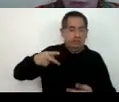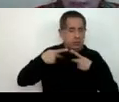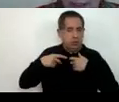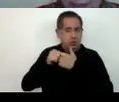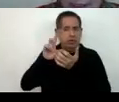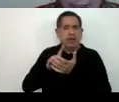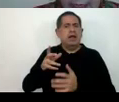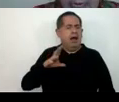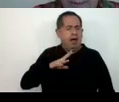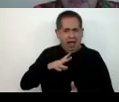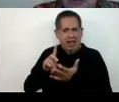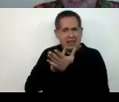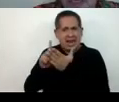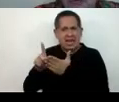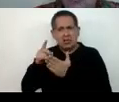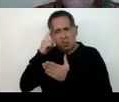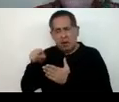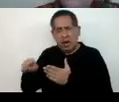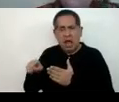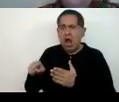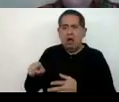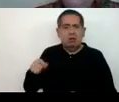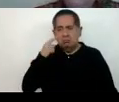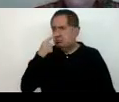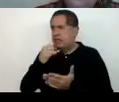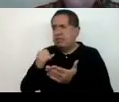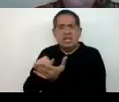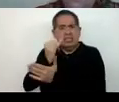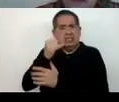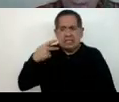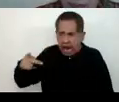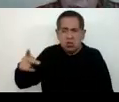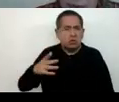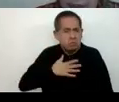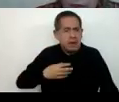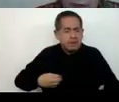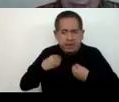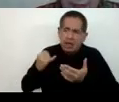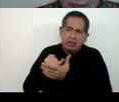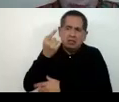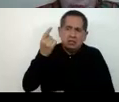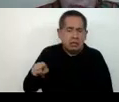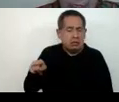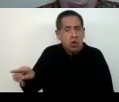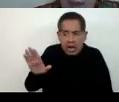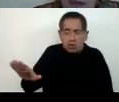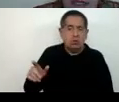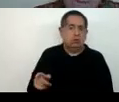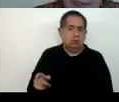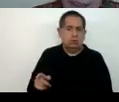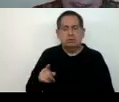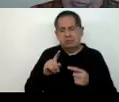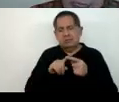personas con discapacidad a la personalidad jurídica, que en esta parte pues consta de dos facetas. Una,